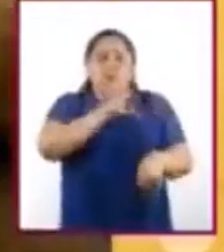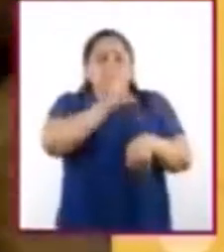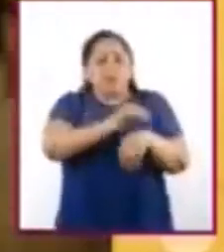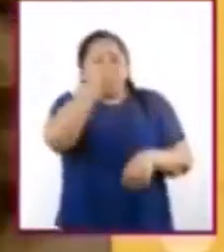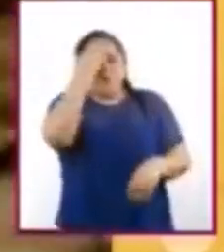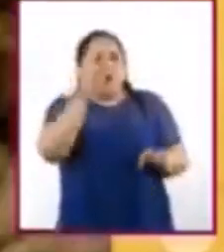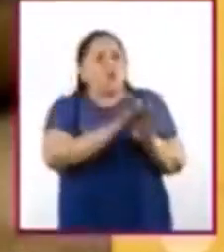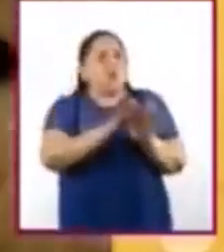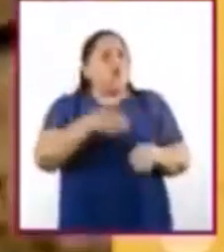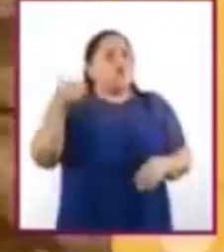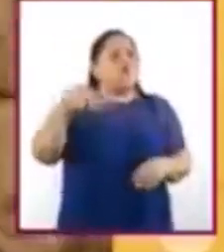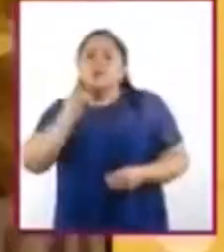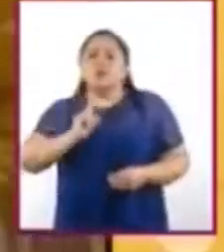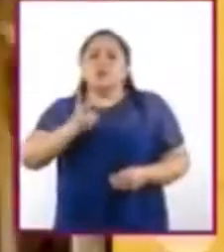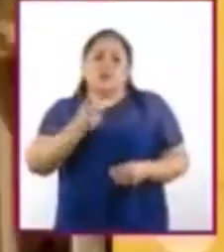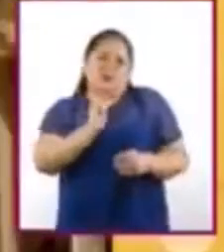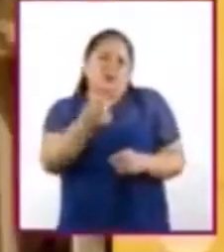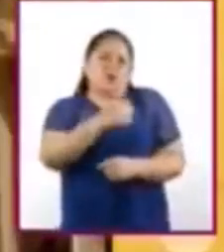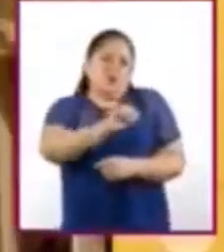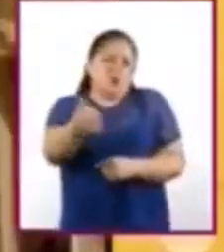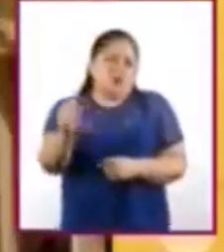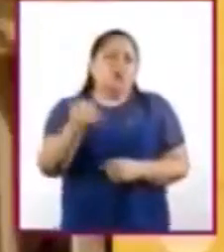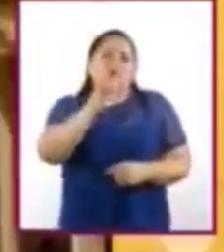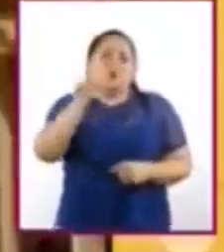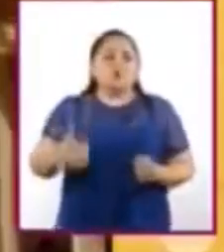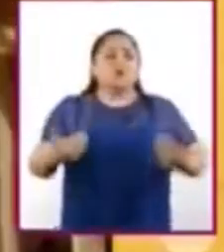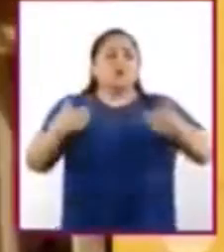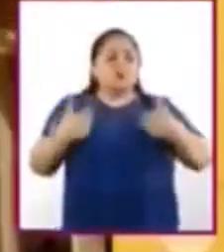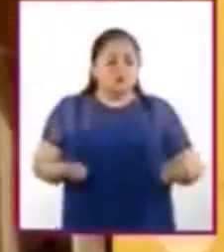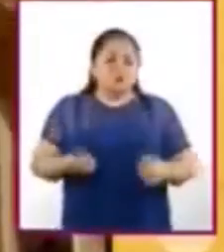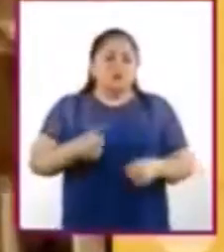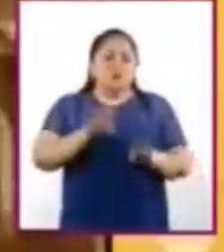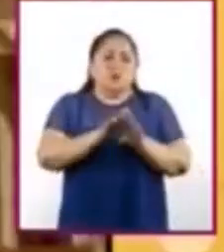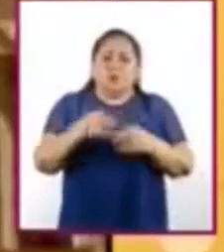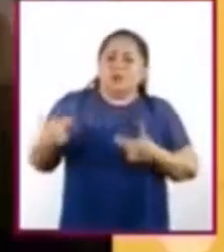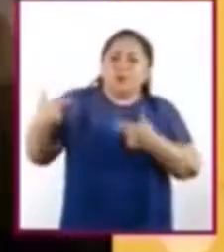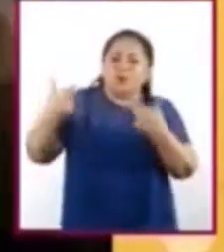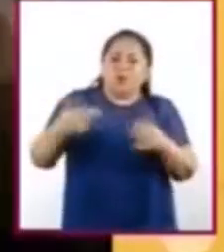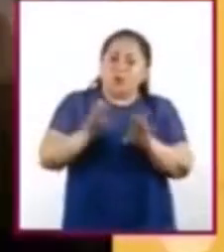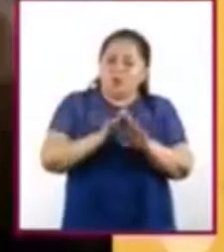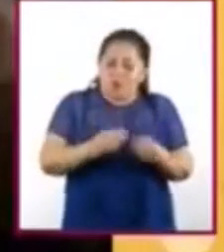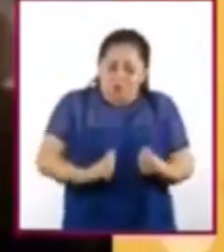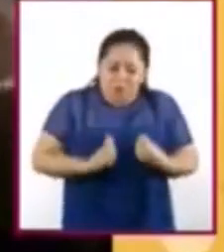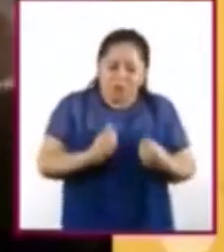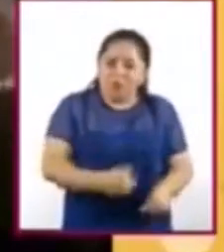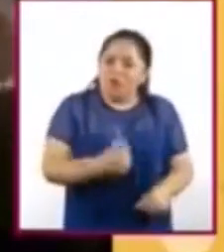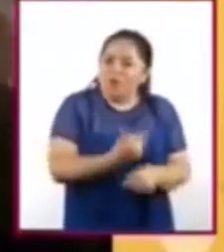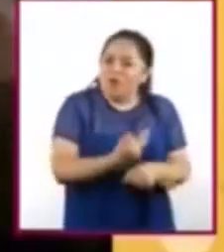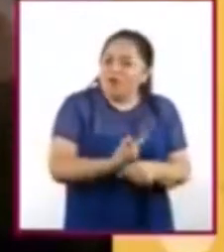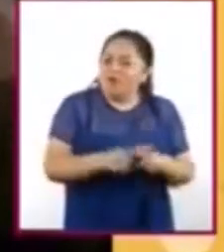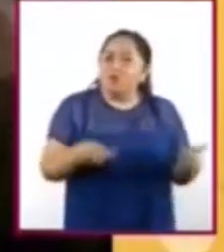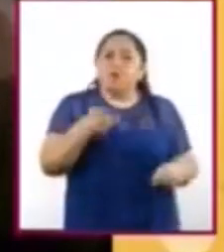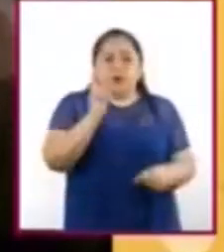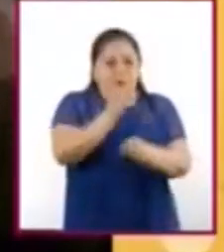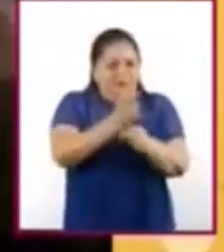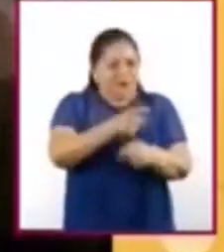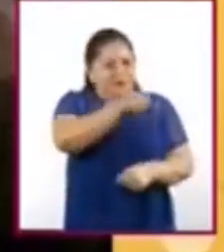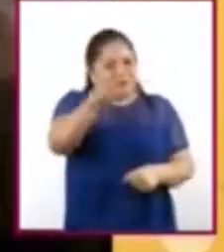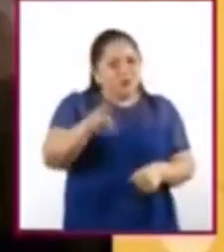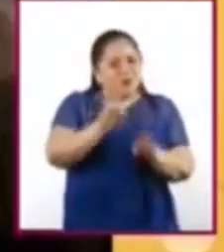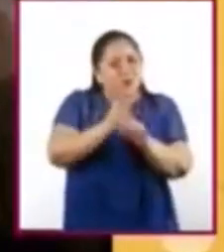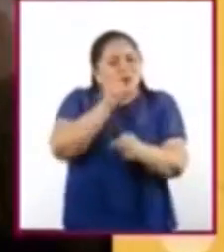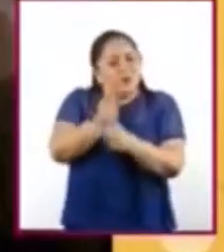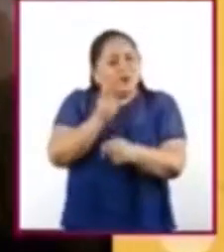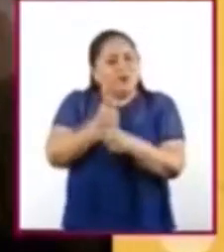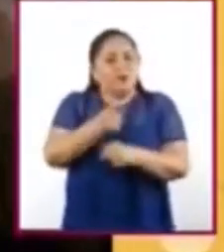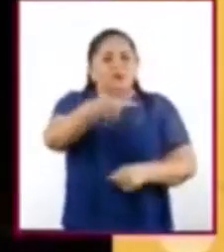conocer cómo era de otros periodos y comprender que son un antecedente de cómo vivimos hoy. Te invito a descubrir cómo